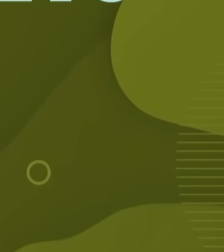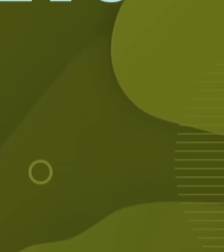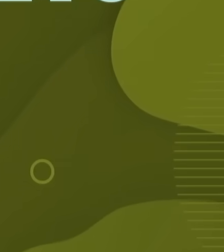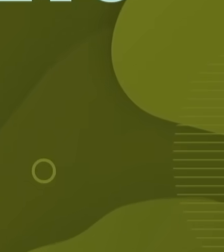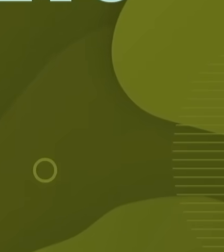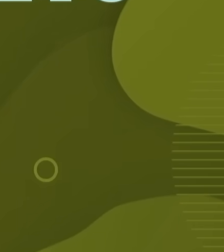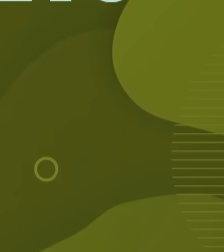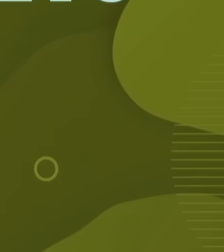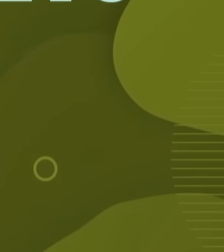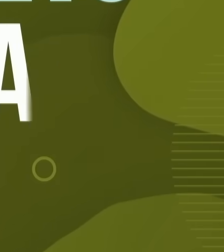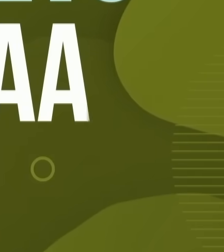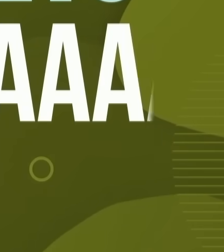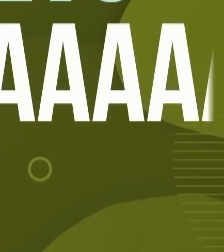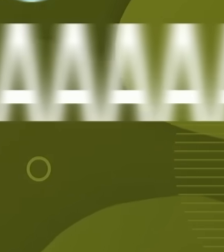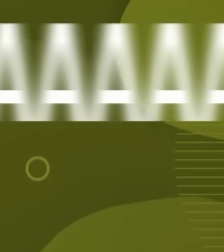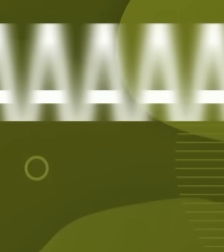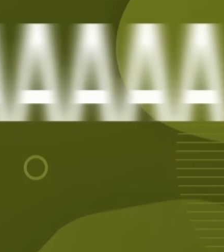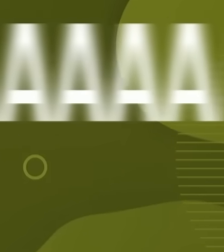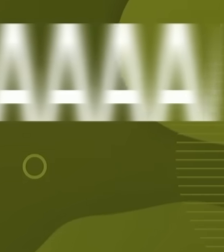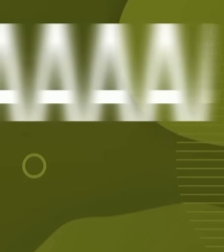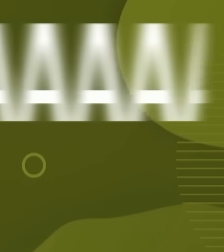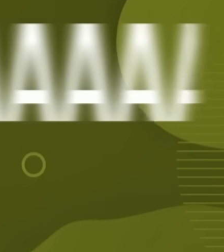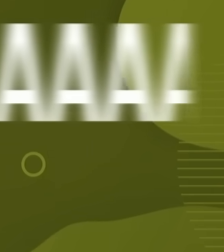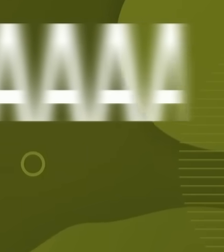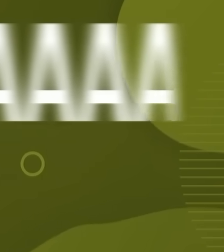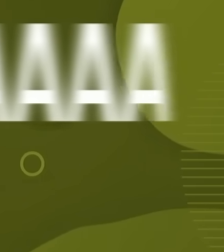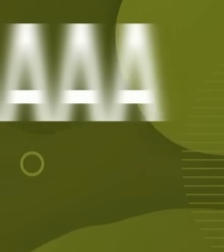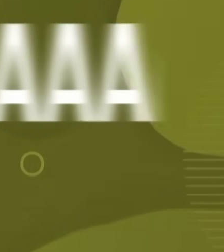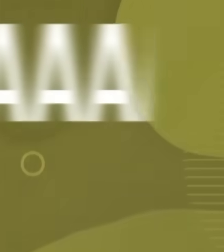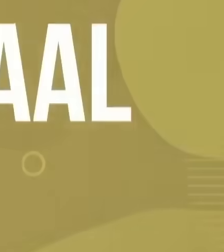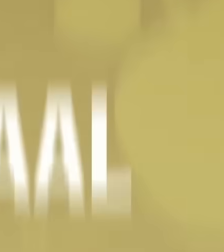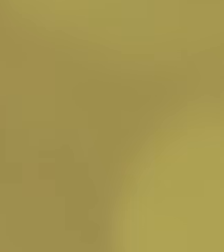por un nuevo poder judicial.